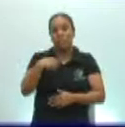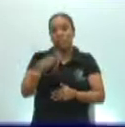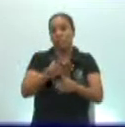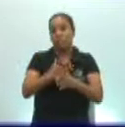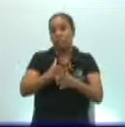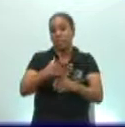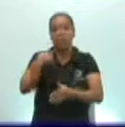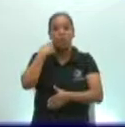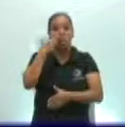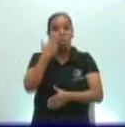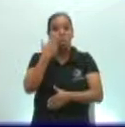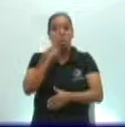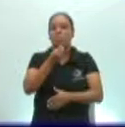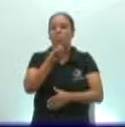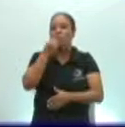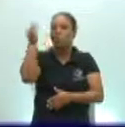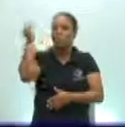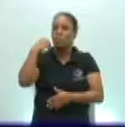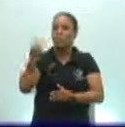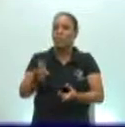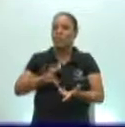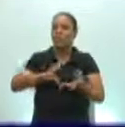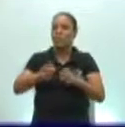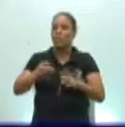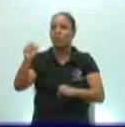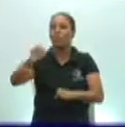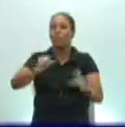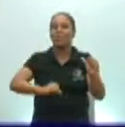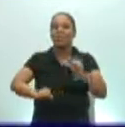la composición química de estas sustancias